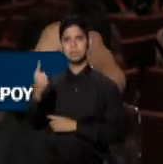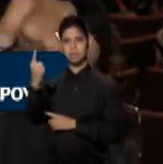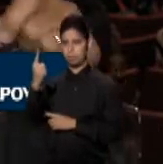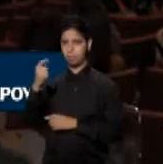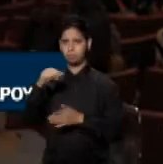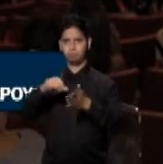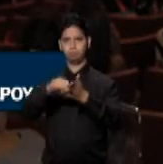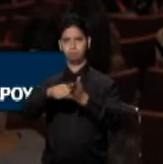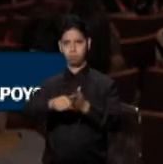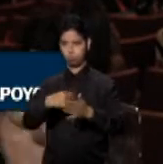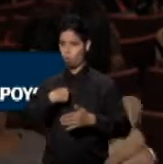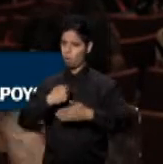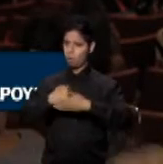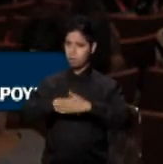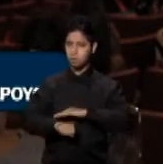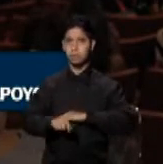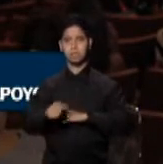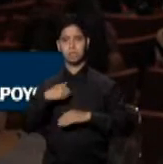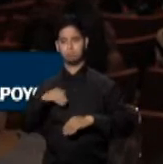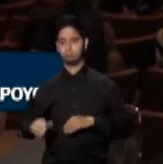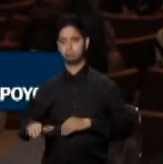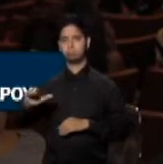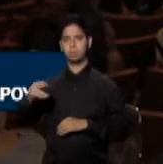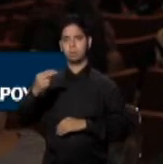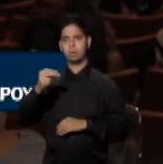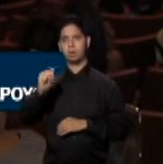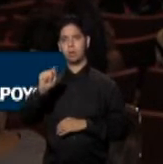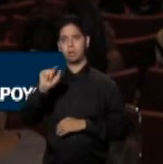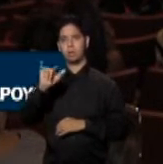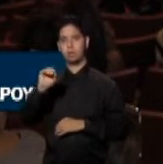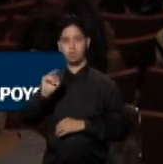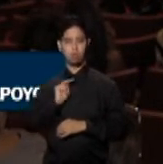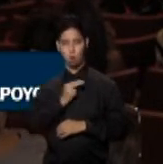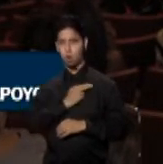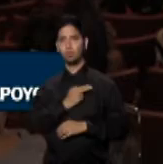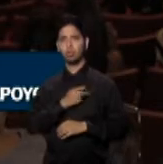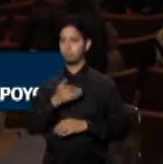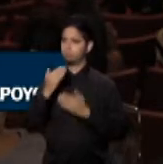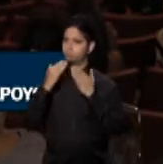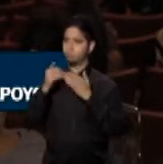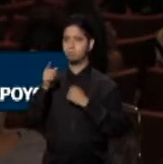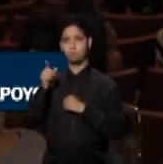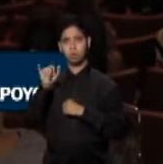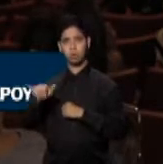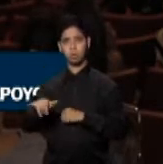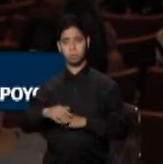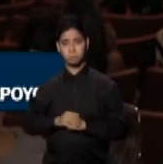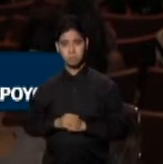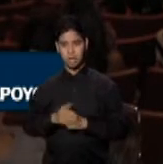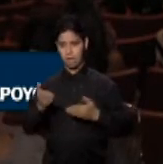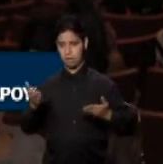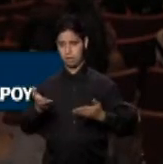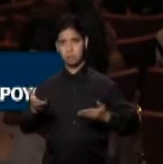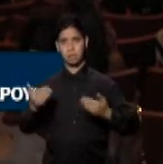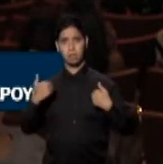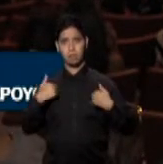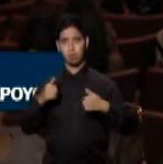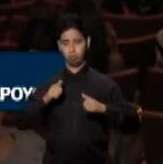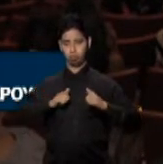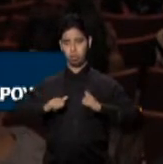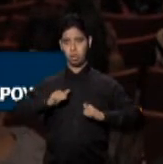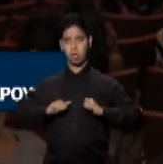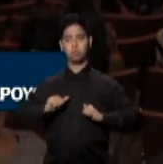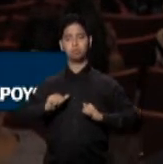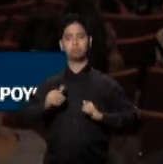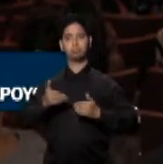nació en Atillo. Y nosotros eso lo agradecemos y por eso hoy un pueblo unido aquí en el teatro para